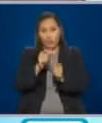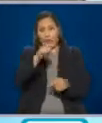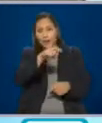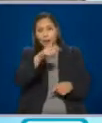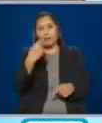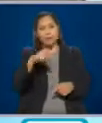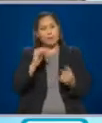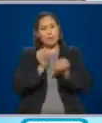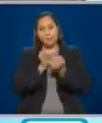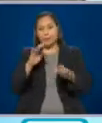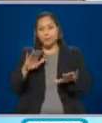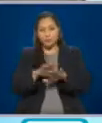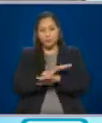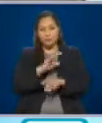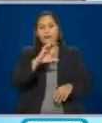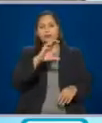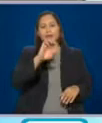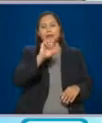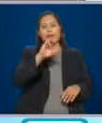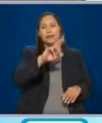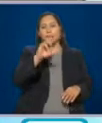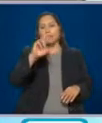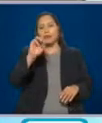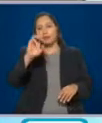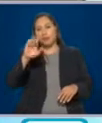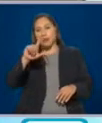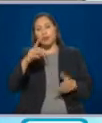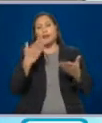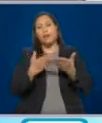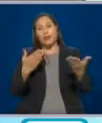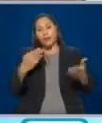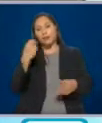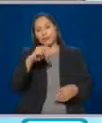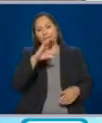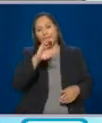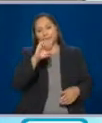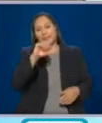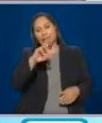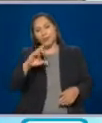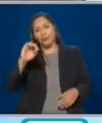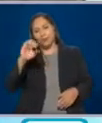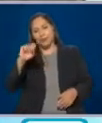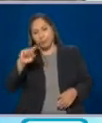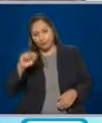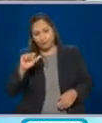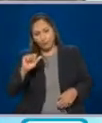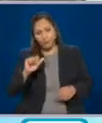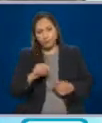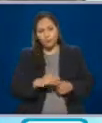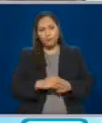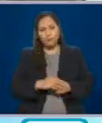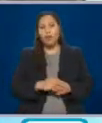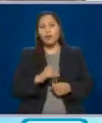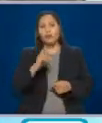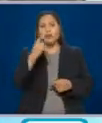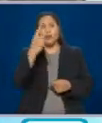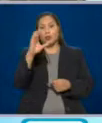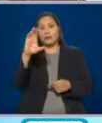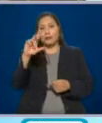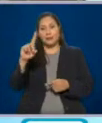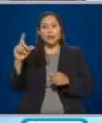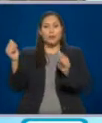cambia el nombre porque es César Roel, le cambia el nombre a César Costa, ¿no? Y ahí nada más hace un disco con Musart